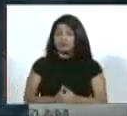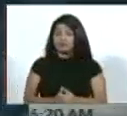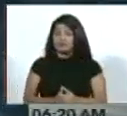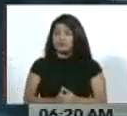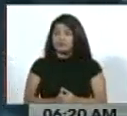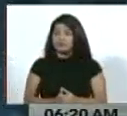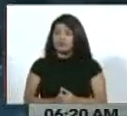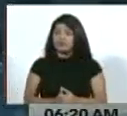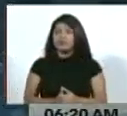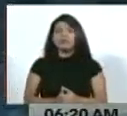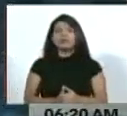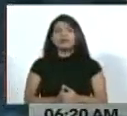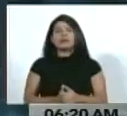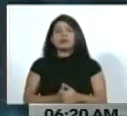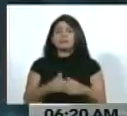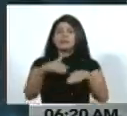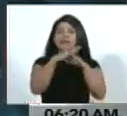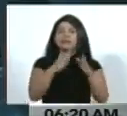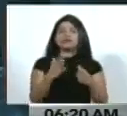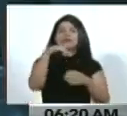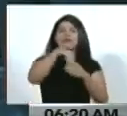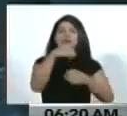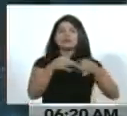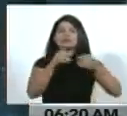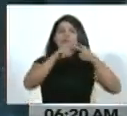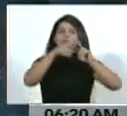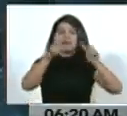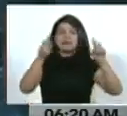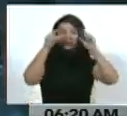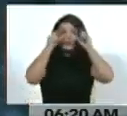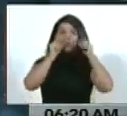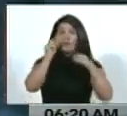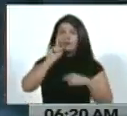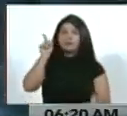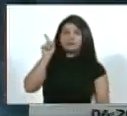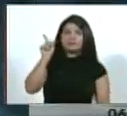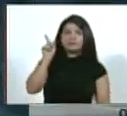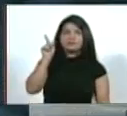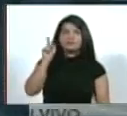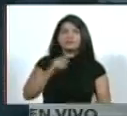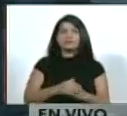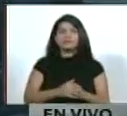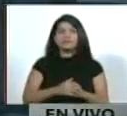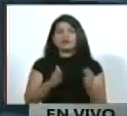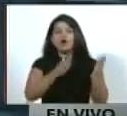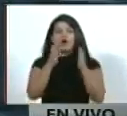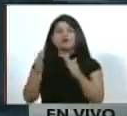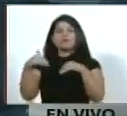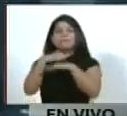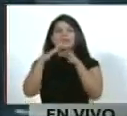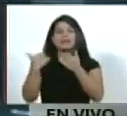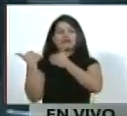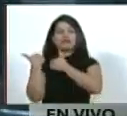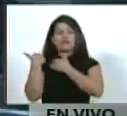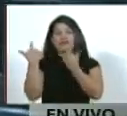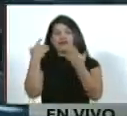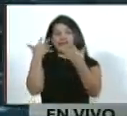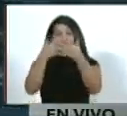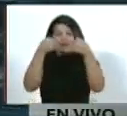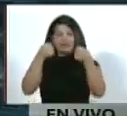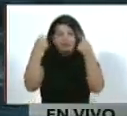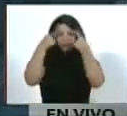ministro de Industria, ministro del Interior, Justicia y Paz, ministro de Servicios Penitenciarios, a todos los mayores generales